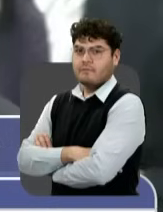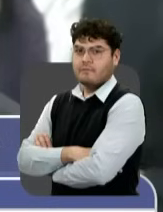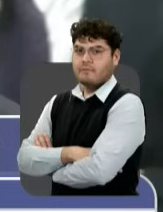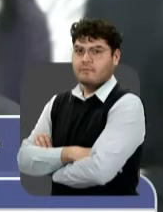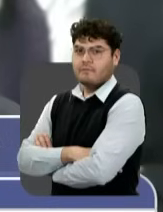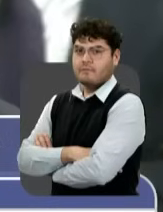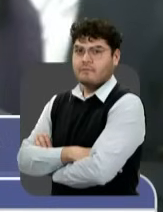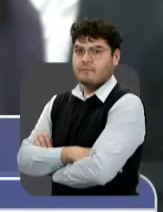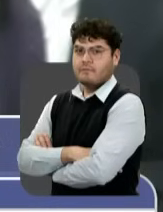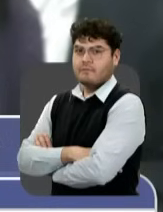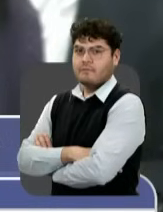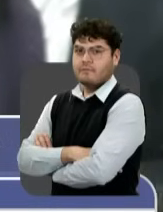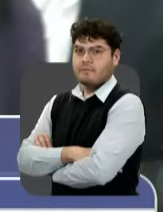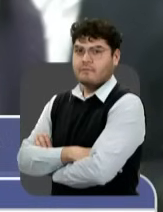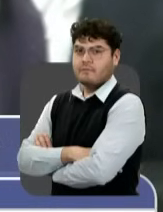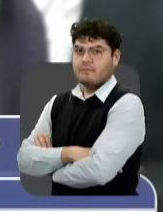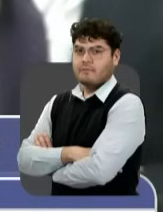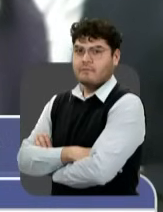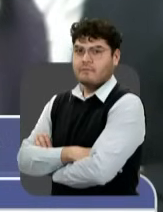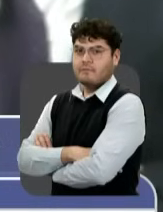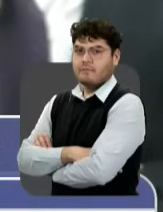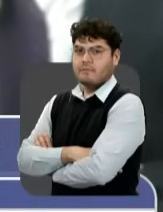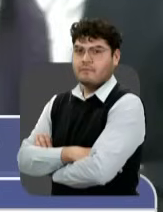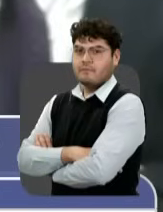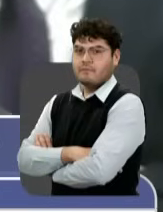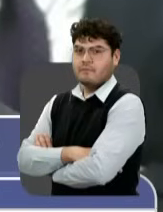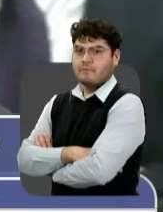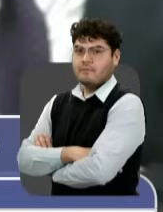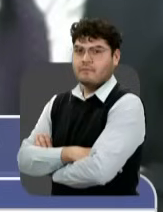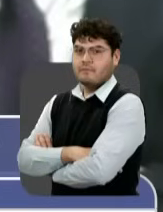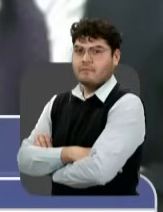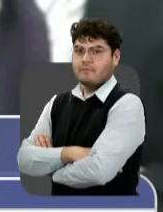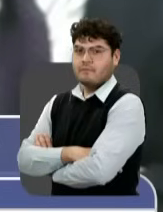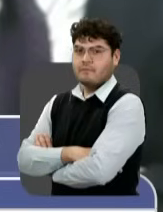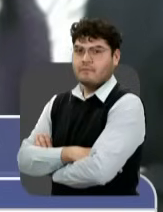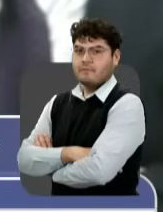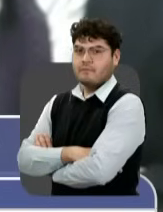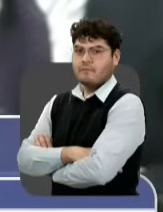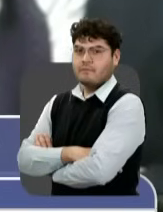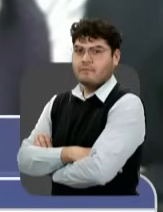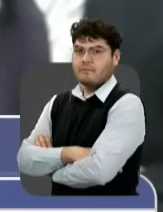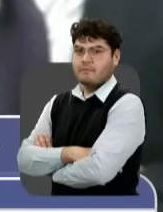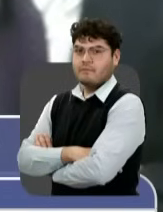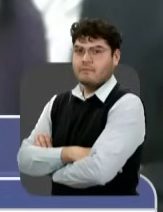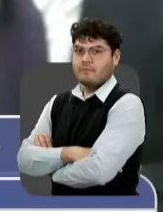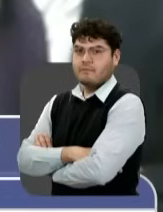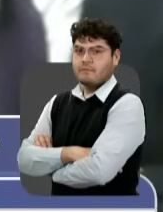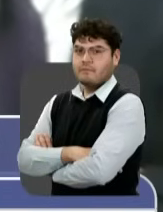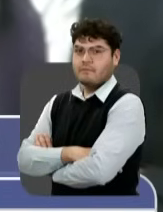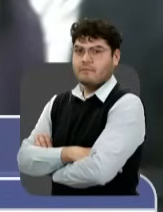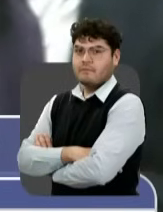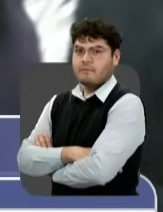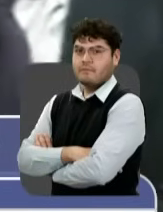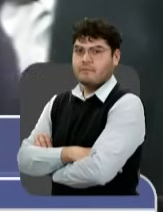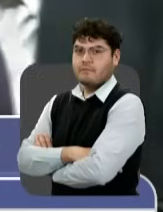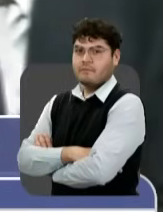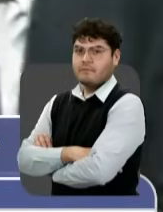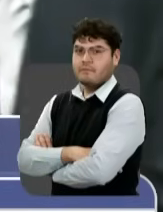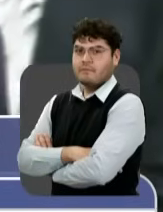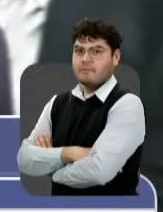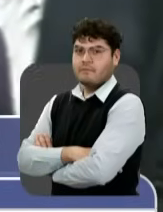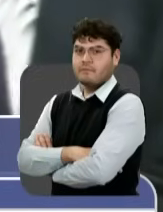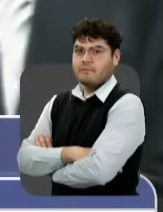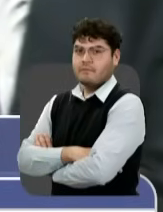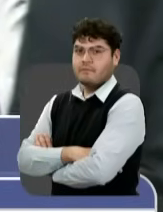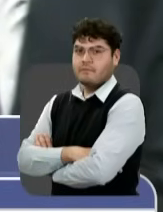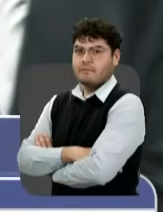solamente durante el año 2023, pero a pesar de que solo fue en el periodo de ese año, suma más de 14 millones de pesos a cambio de